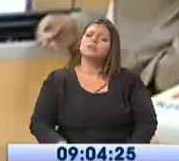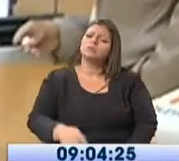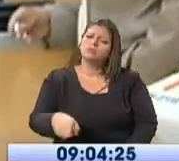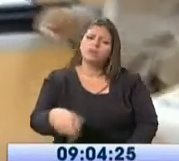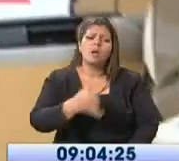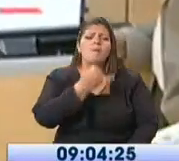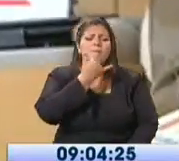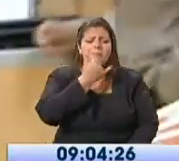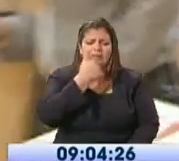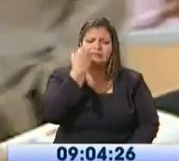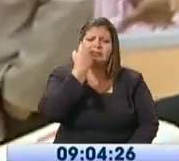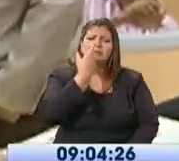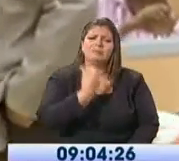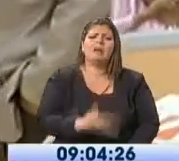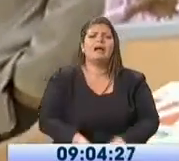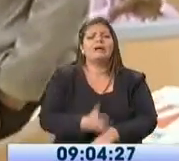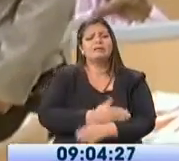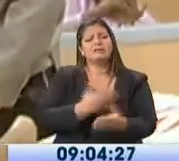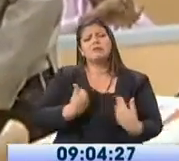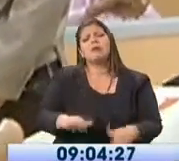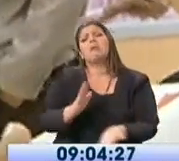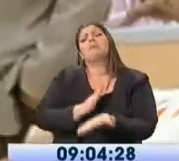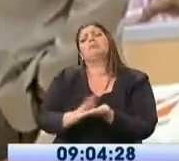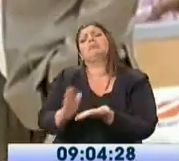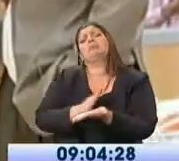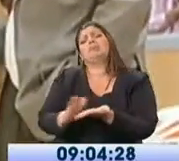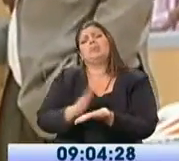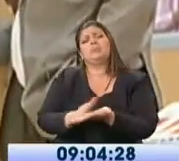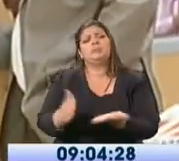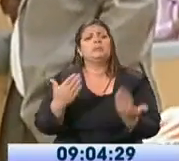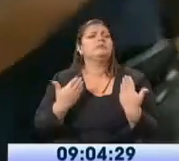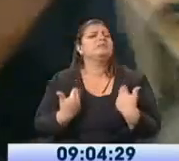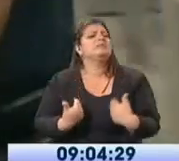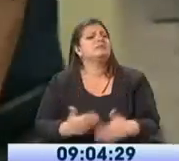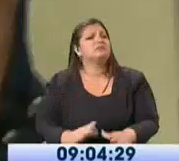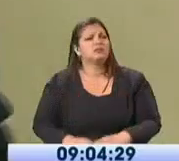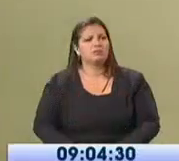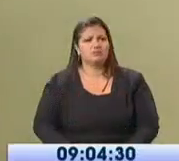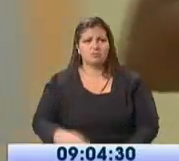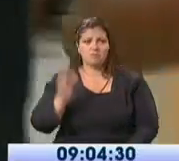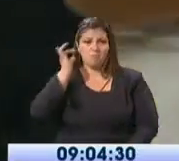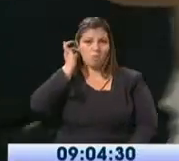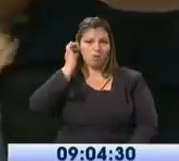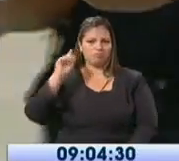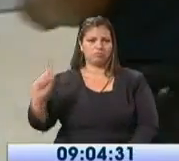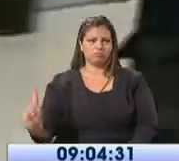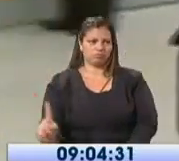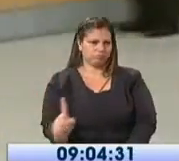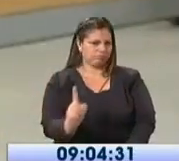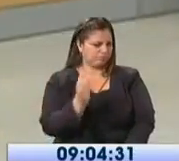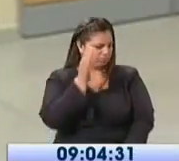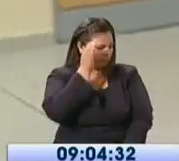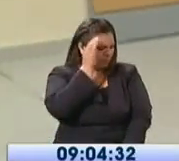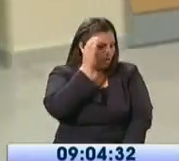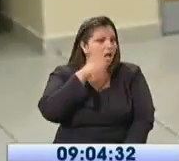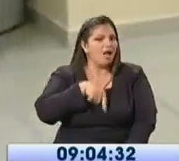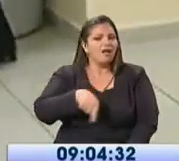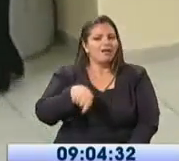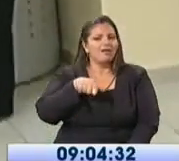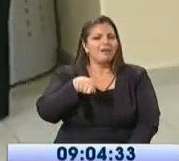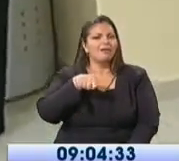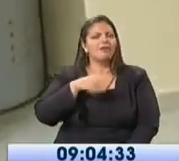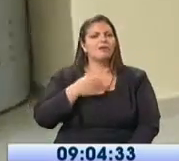perdón públicamente, ya lo único que quiere es que su hija lo perdone, esté donde esté el bebé. Arrepentida y con una gran carga de conciencia, según